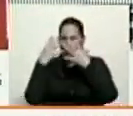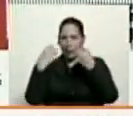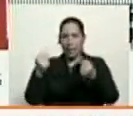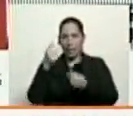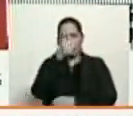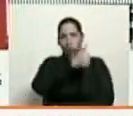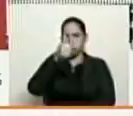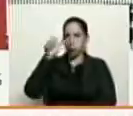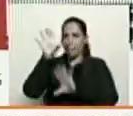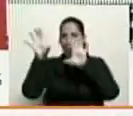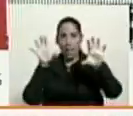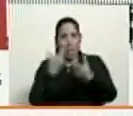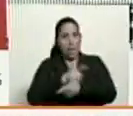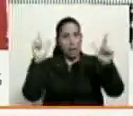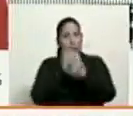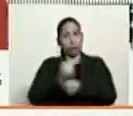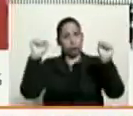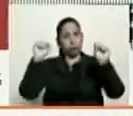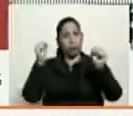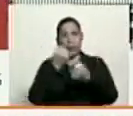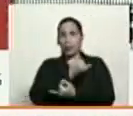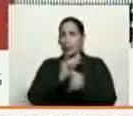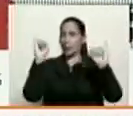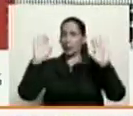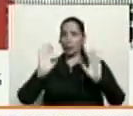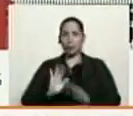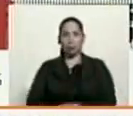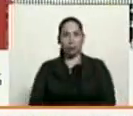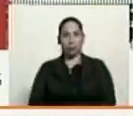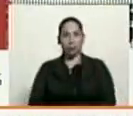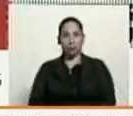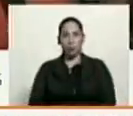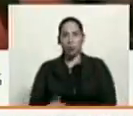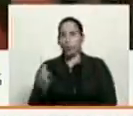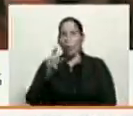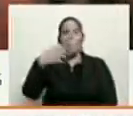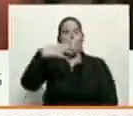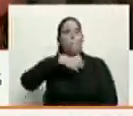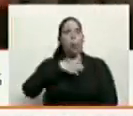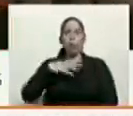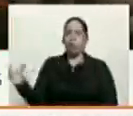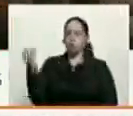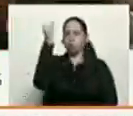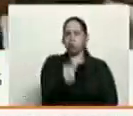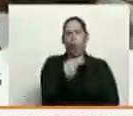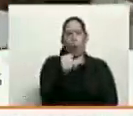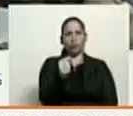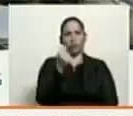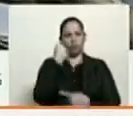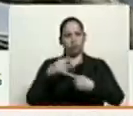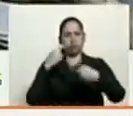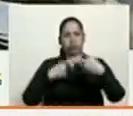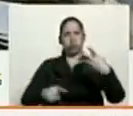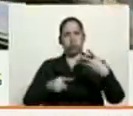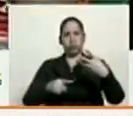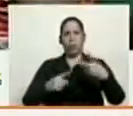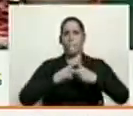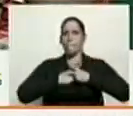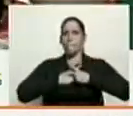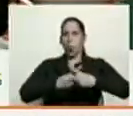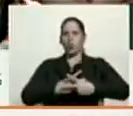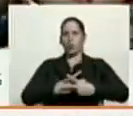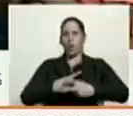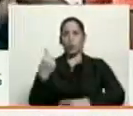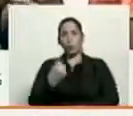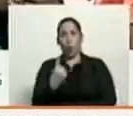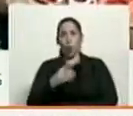país es libre, soberano y es independiente. Y que no se le puede imponer a los demás su voluntad solo